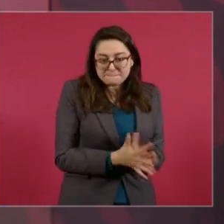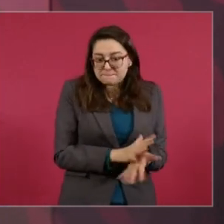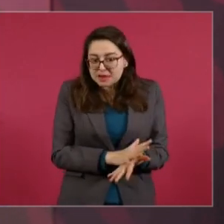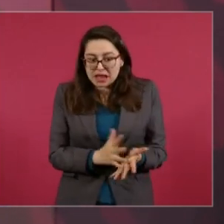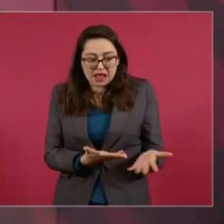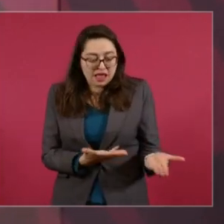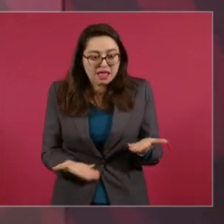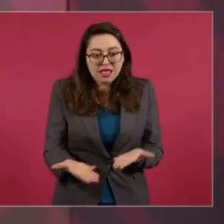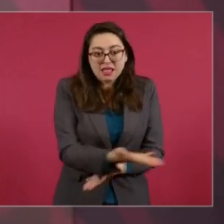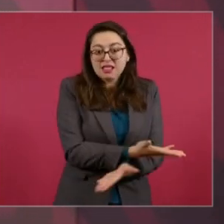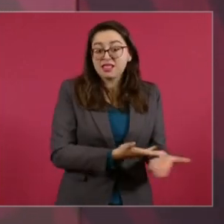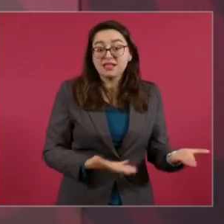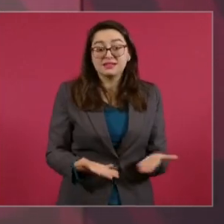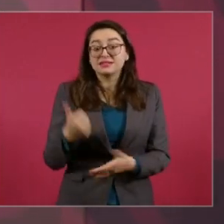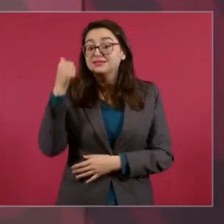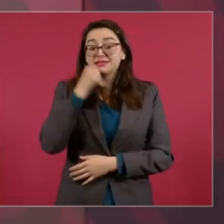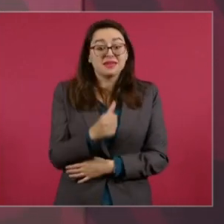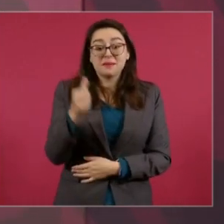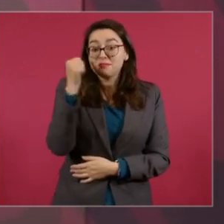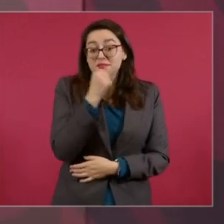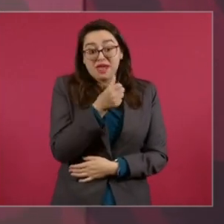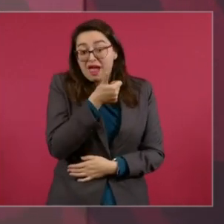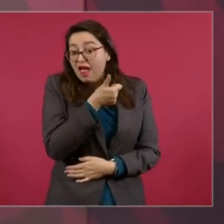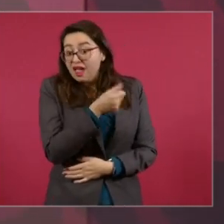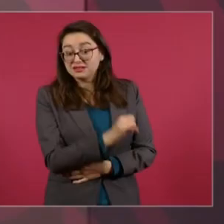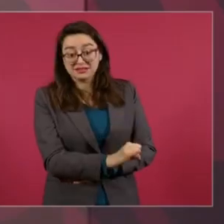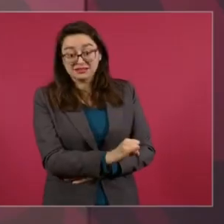ahora ya